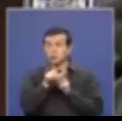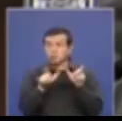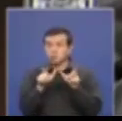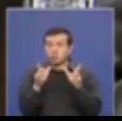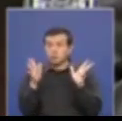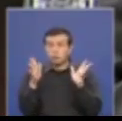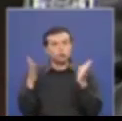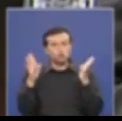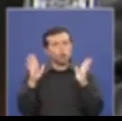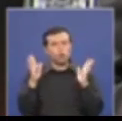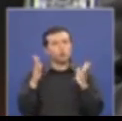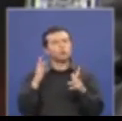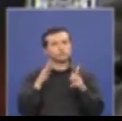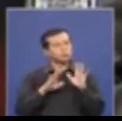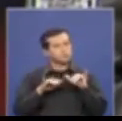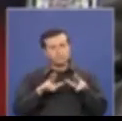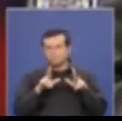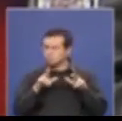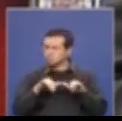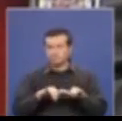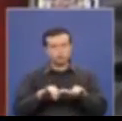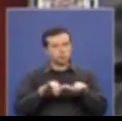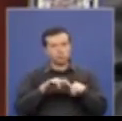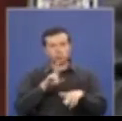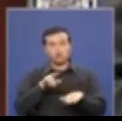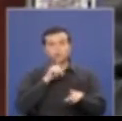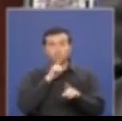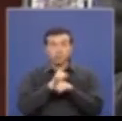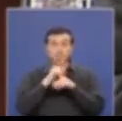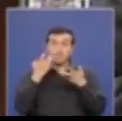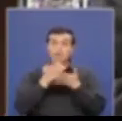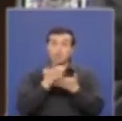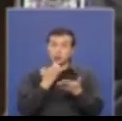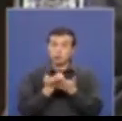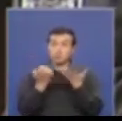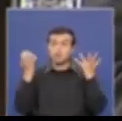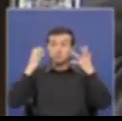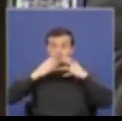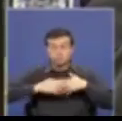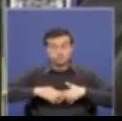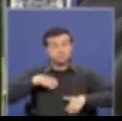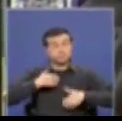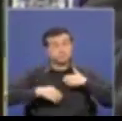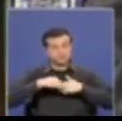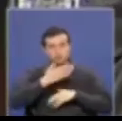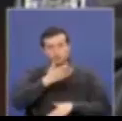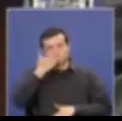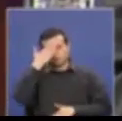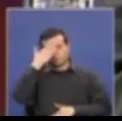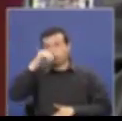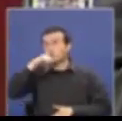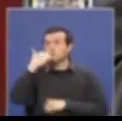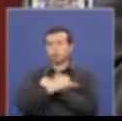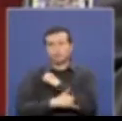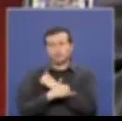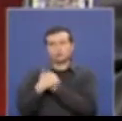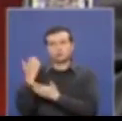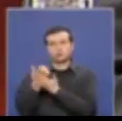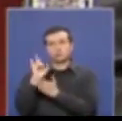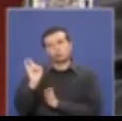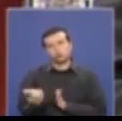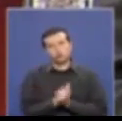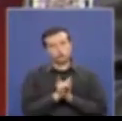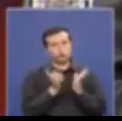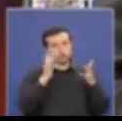primeros principales problemas cuando se reduce el dinamismo económico, en el caso del Ecuador, por cuestiones externas, que